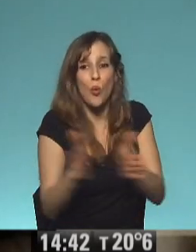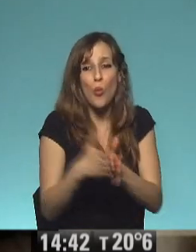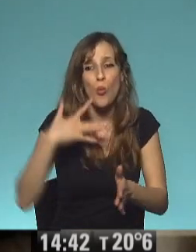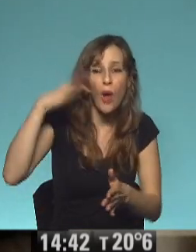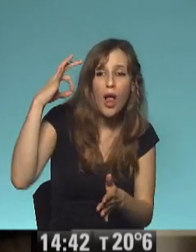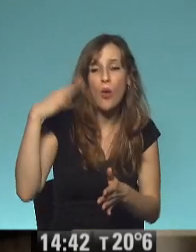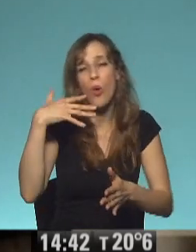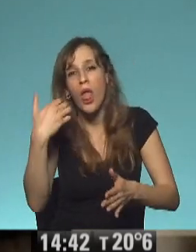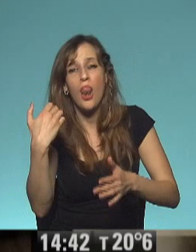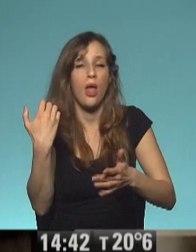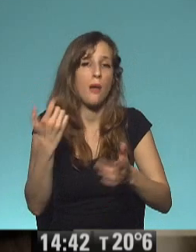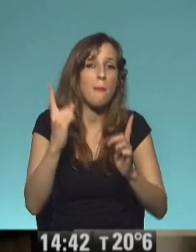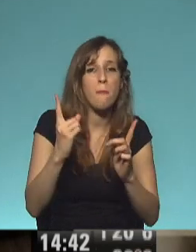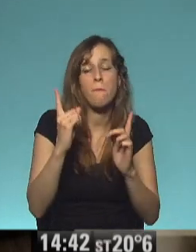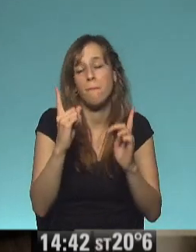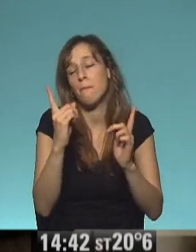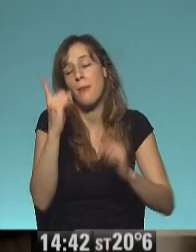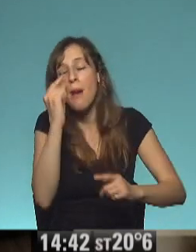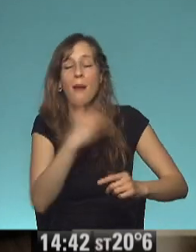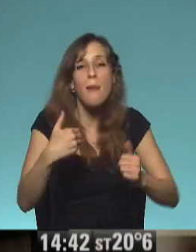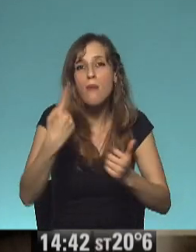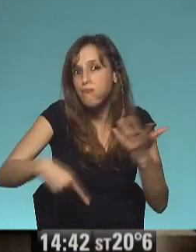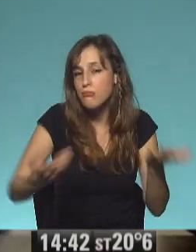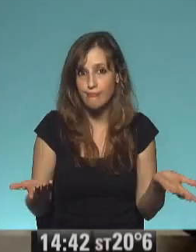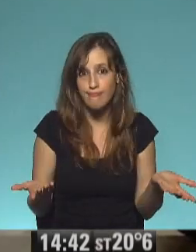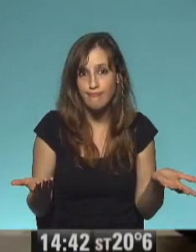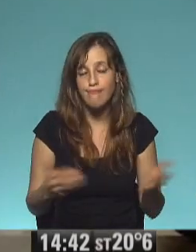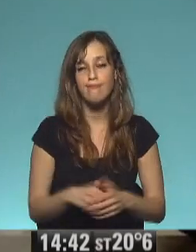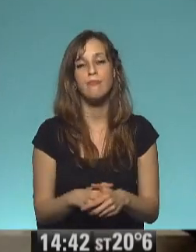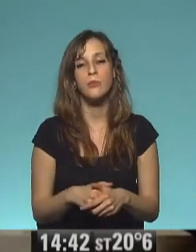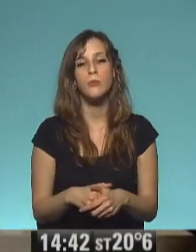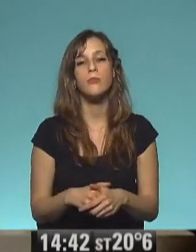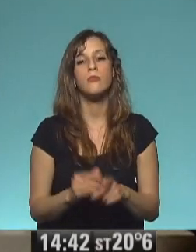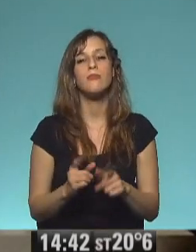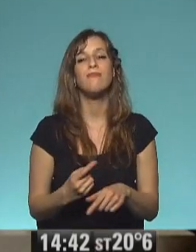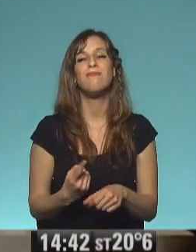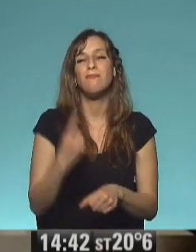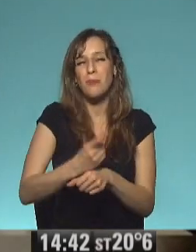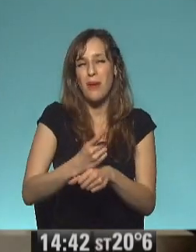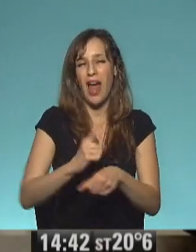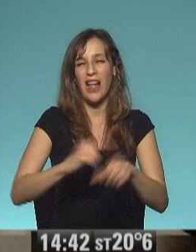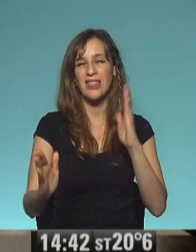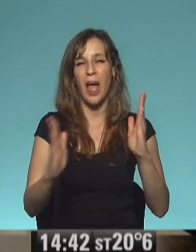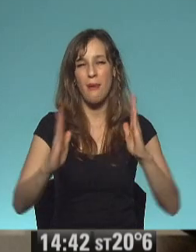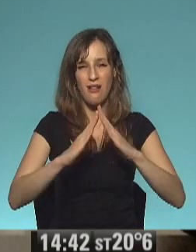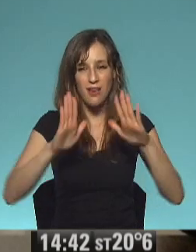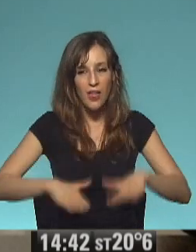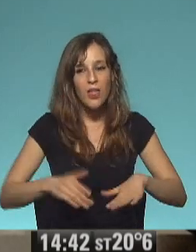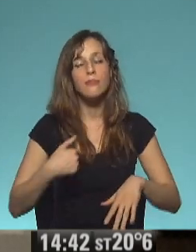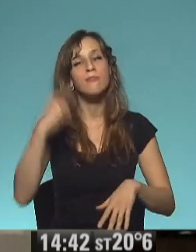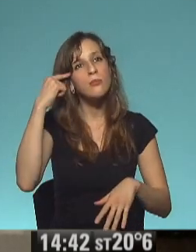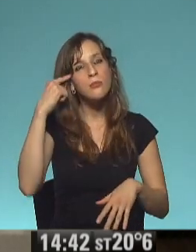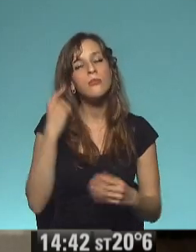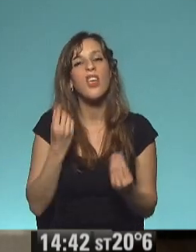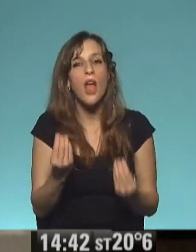Entonces, el motivo por el... Todo empezó así. Y la primer cuarentena fue consecuencia de analizar qué hacemos con la